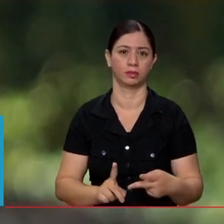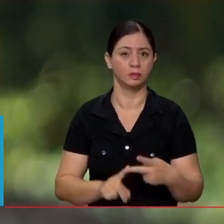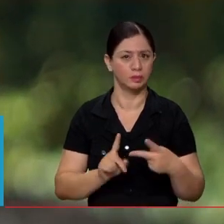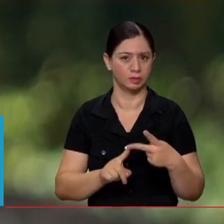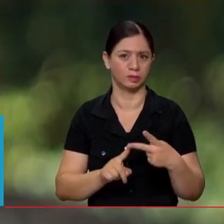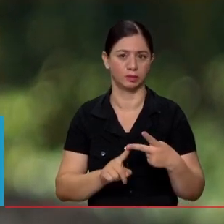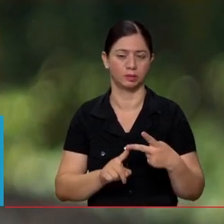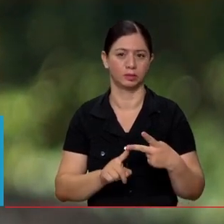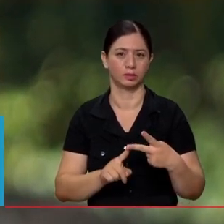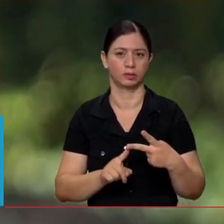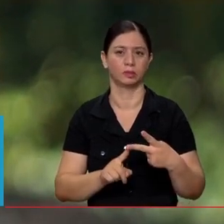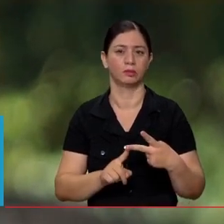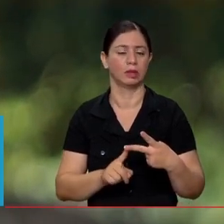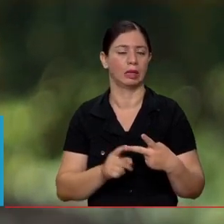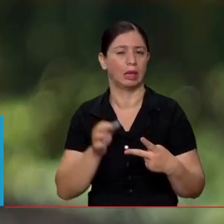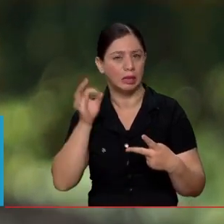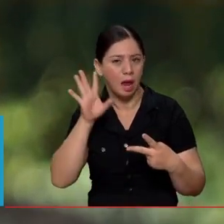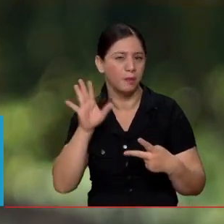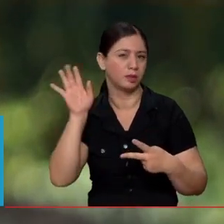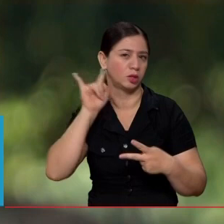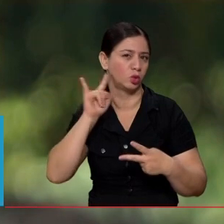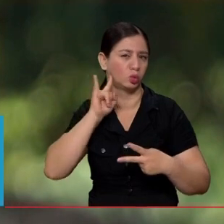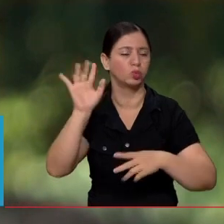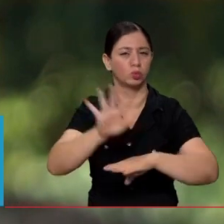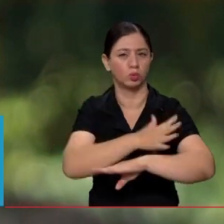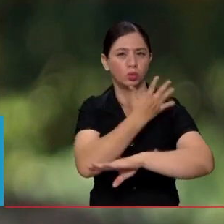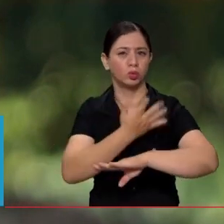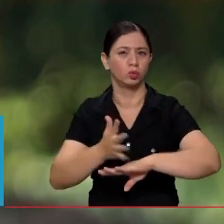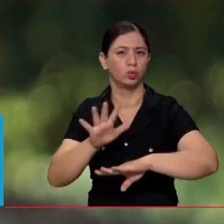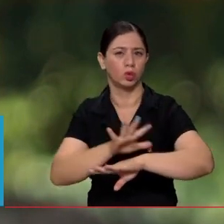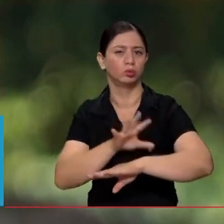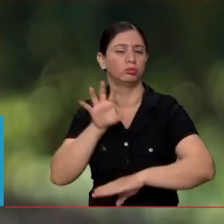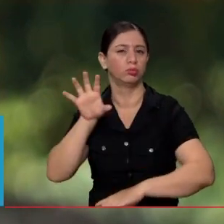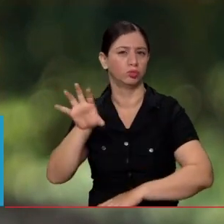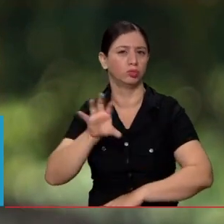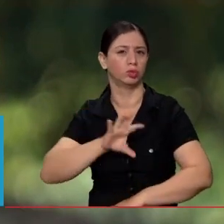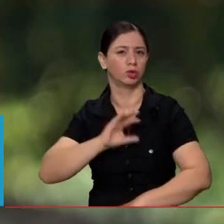La segunda es tal vez la música que escuchamos cada día en tu país.